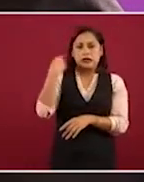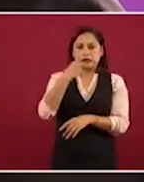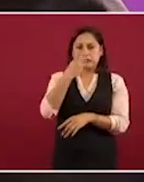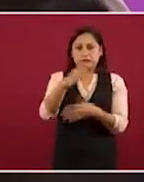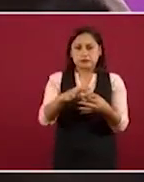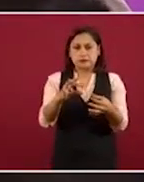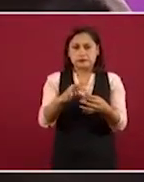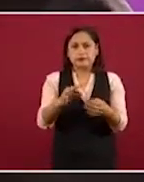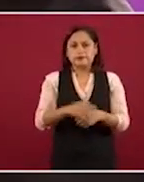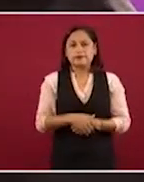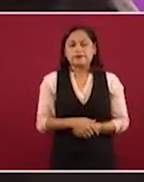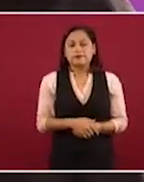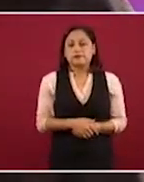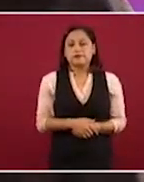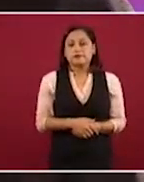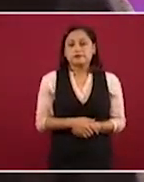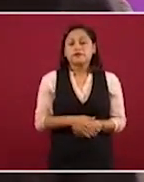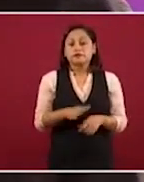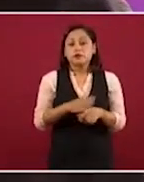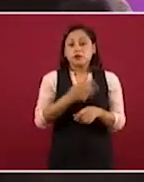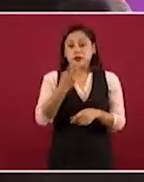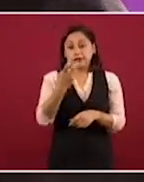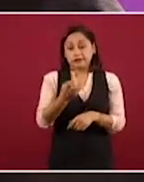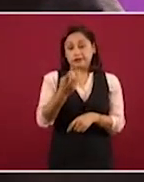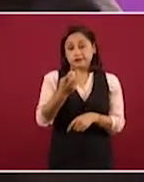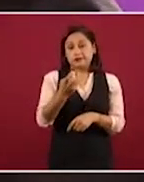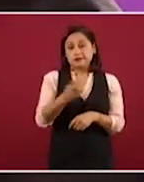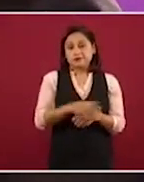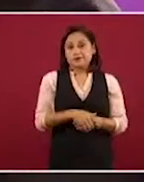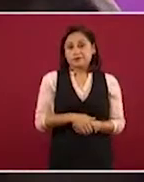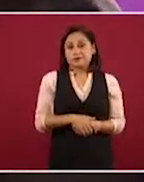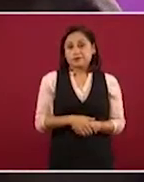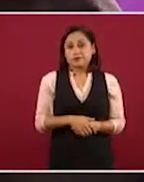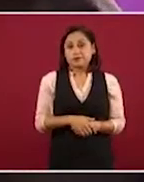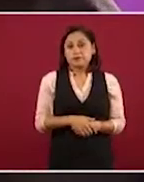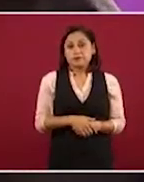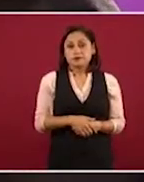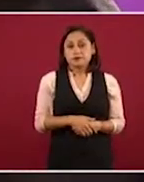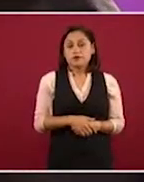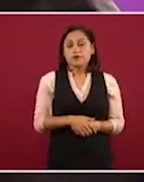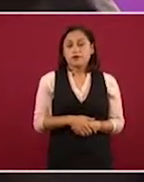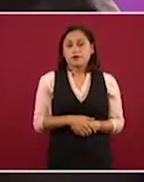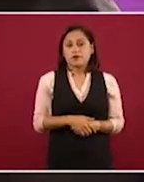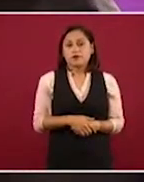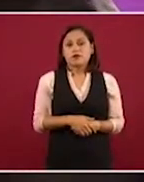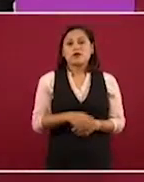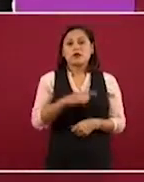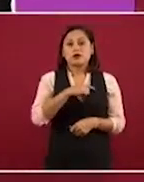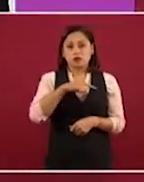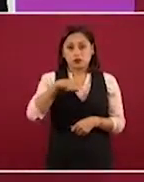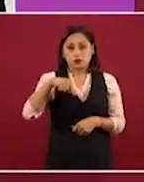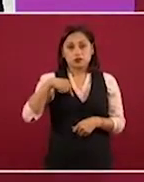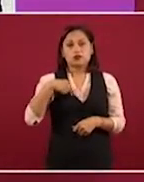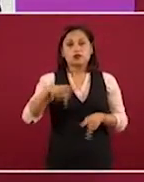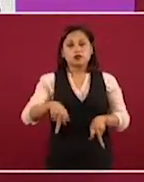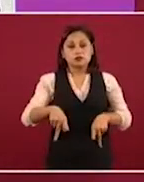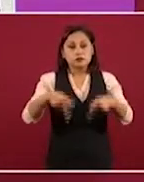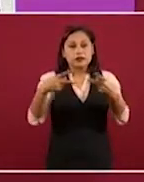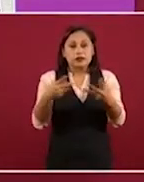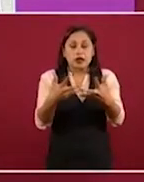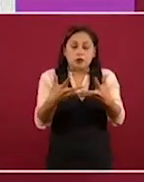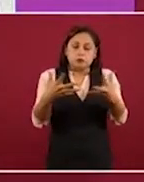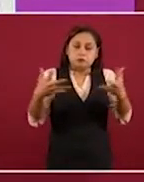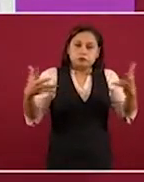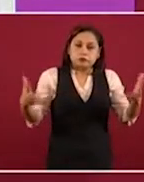en ese sentido es que vamos a enriquecer y vamos a hacer una mega subasta en qué